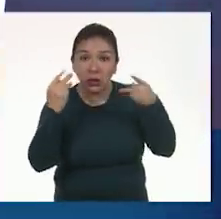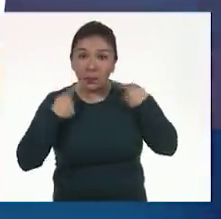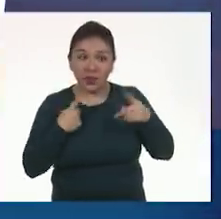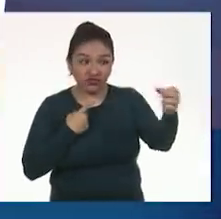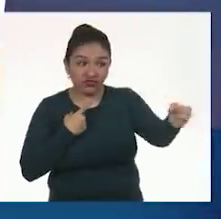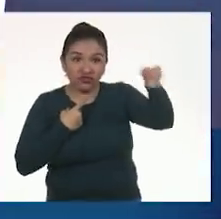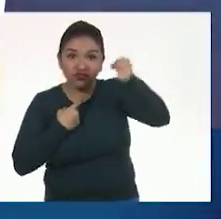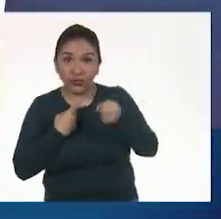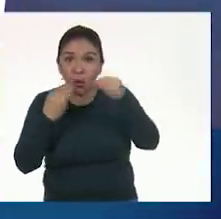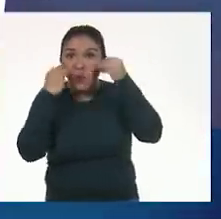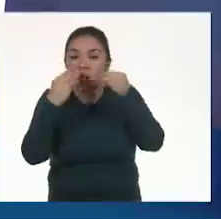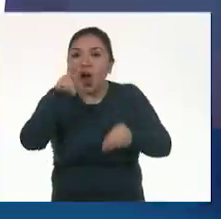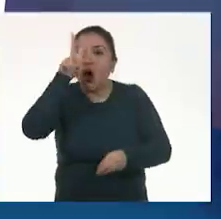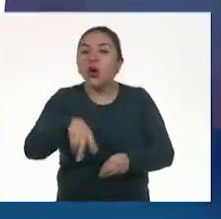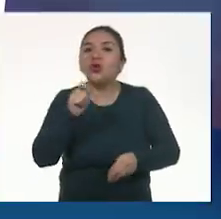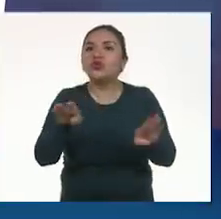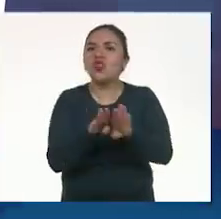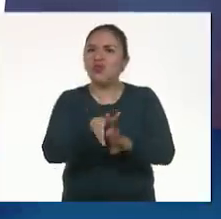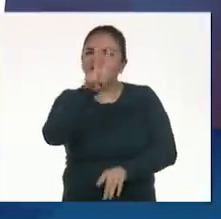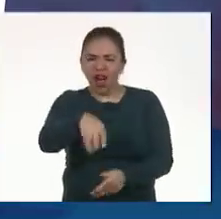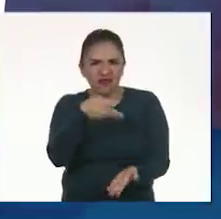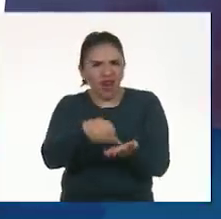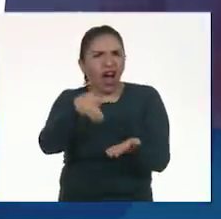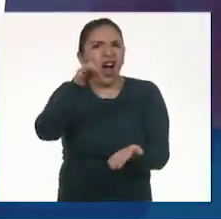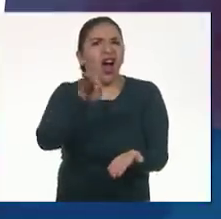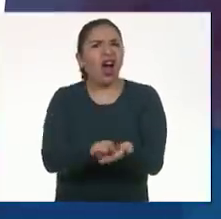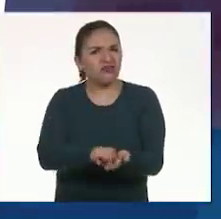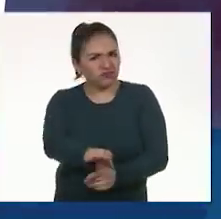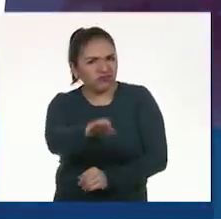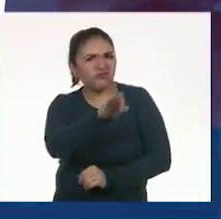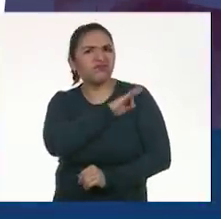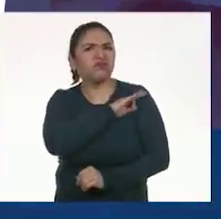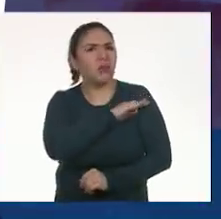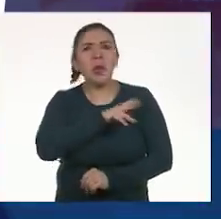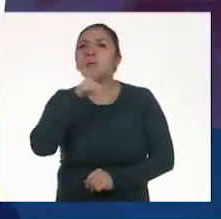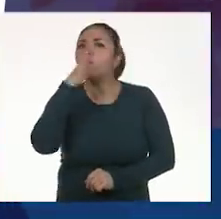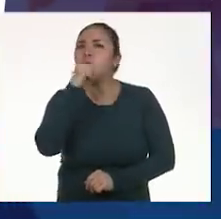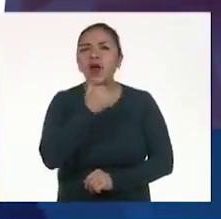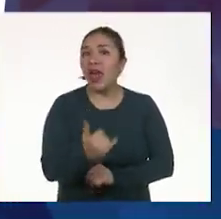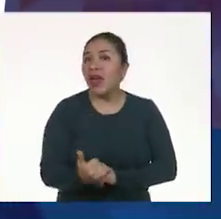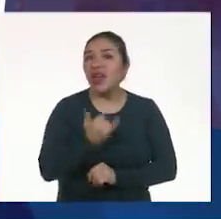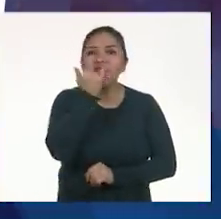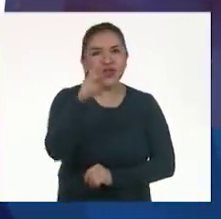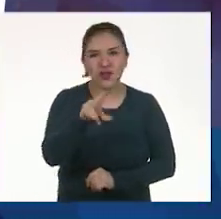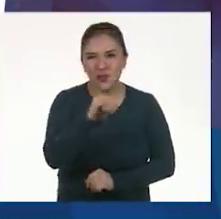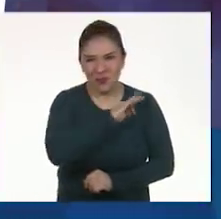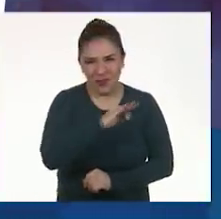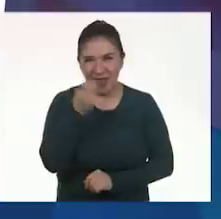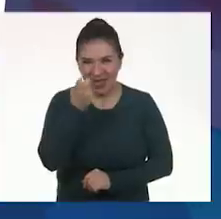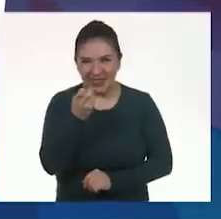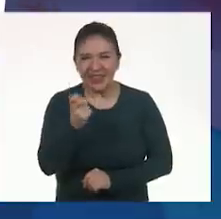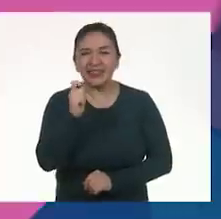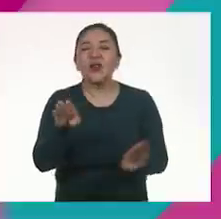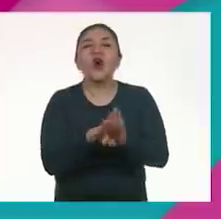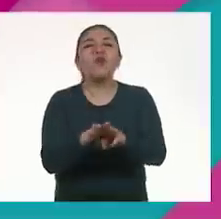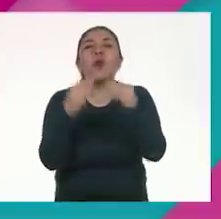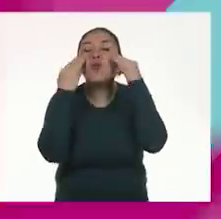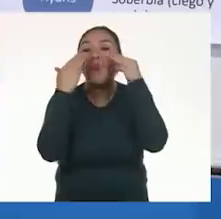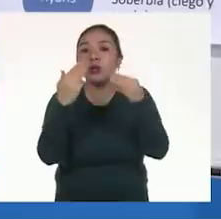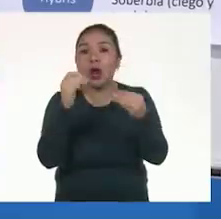principal, nos lo muestran realmente heroico, incapaz de equivocarse, justamente para mostrarnos que